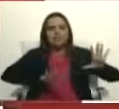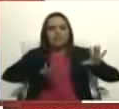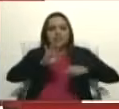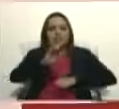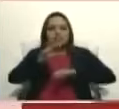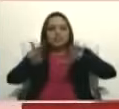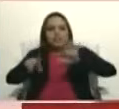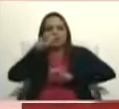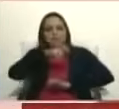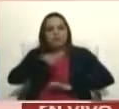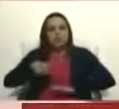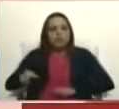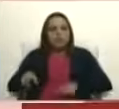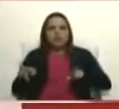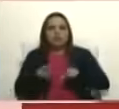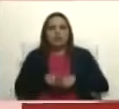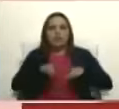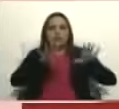10.431.907 personas con el